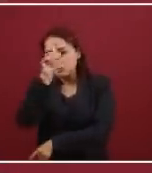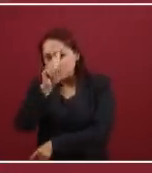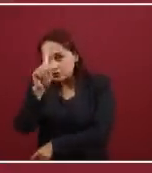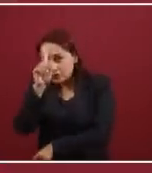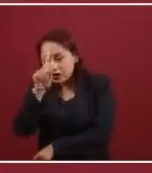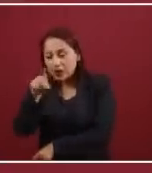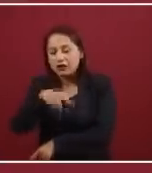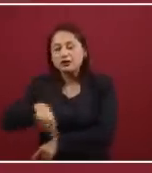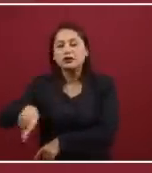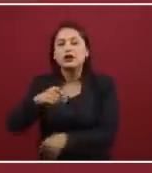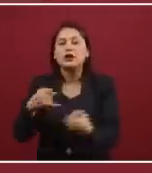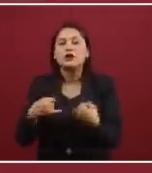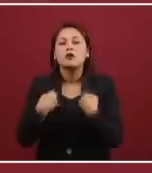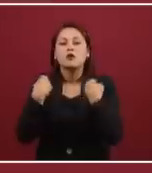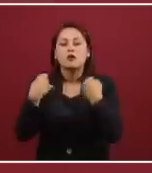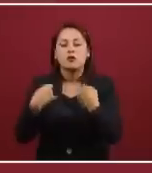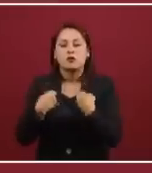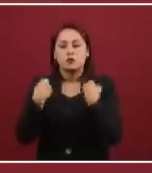enfrentar